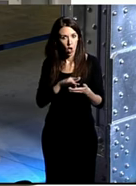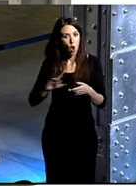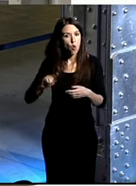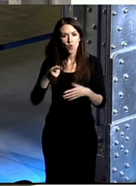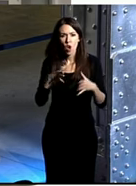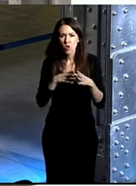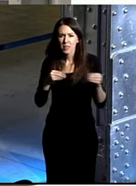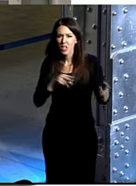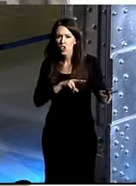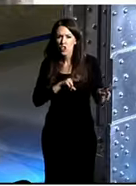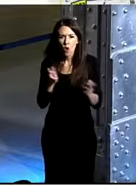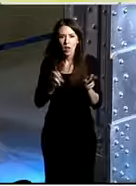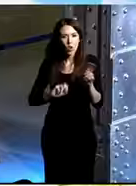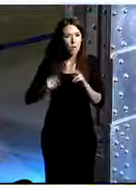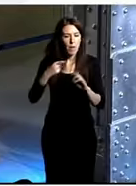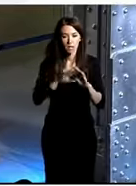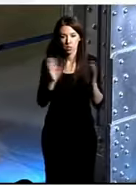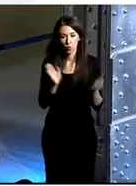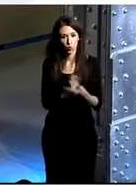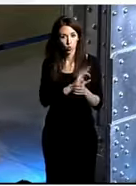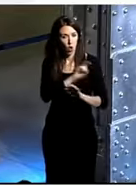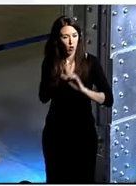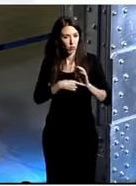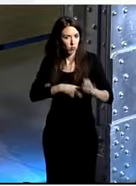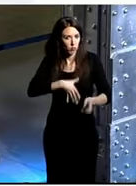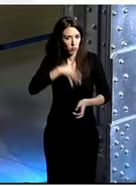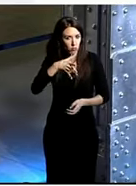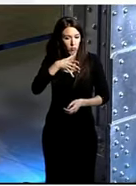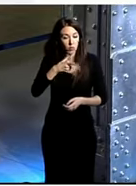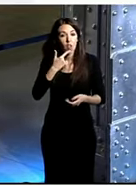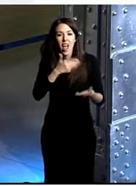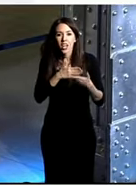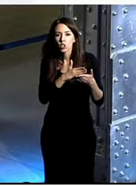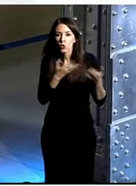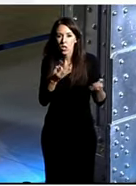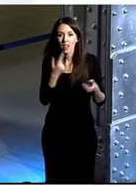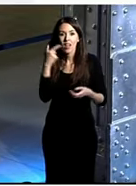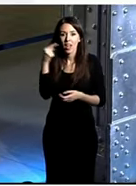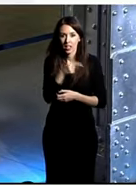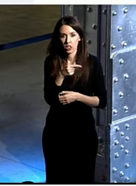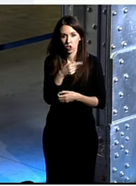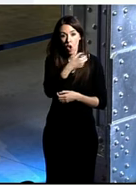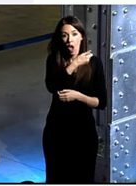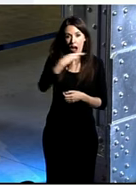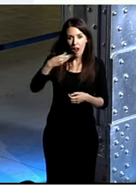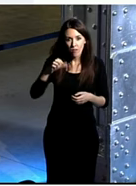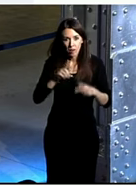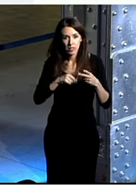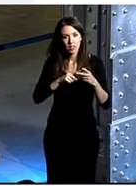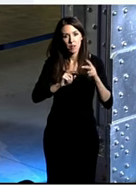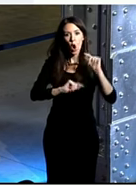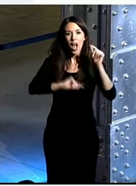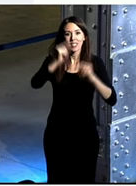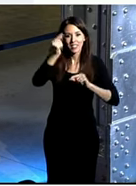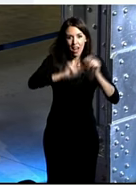universidades más innovadoras del mundo. Es absolutamente extraordinaria. ¿Qué se estudia en esa universidad? Esto. Alfabetismo